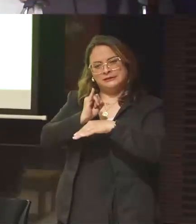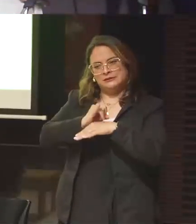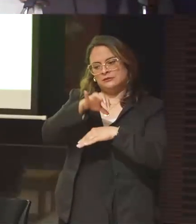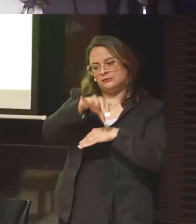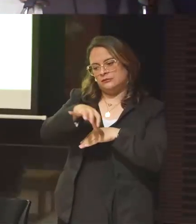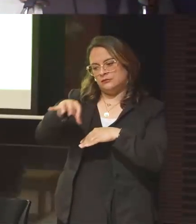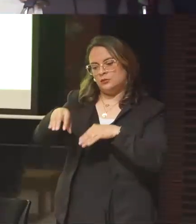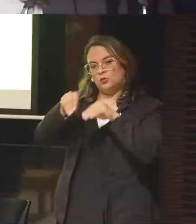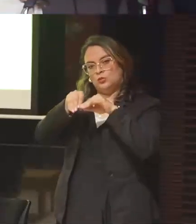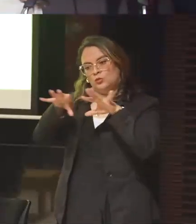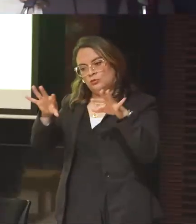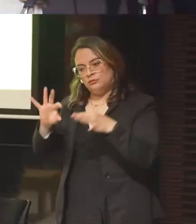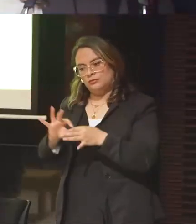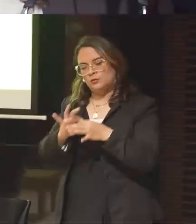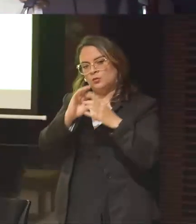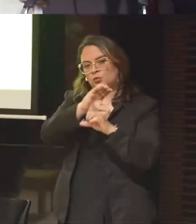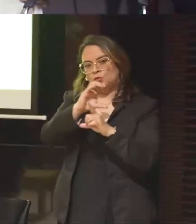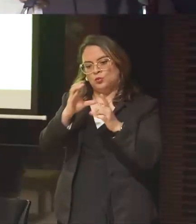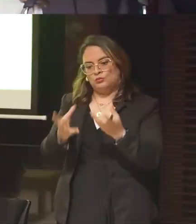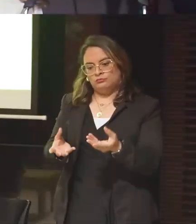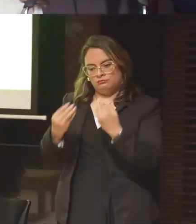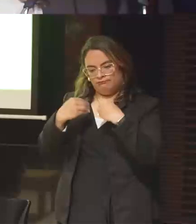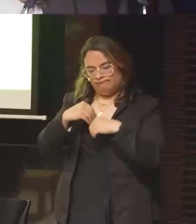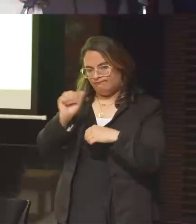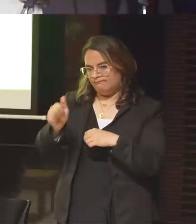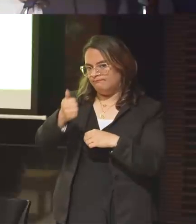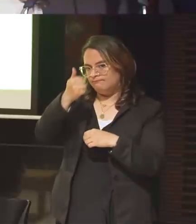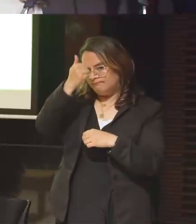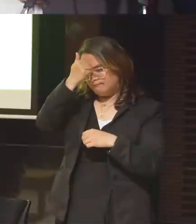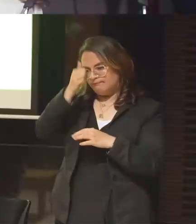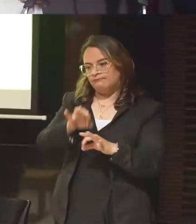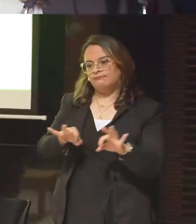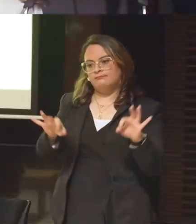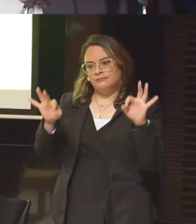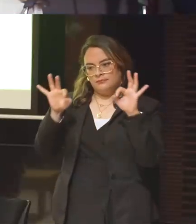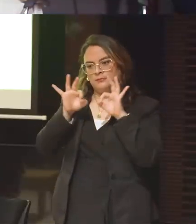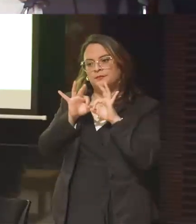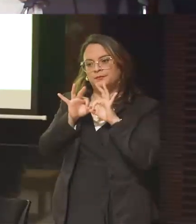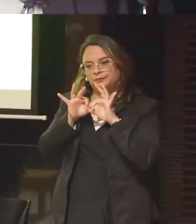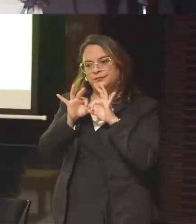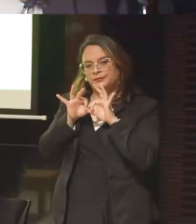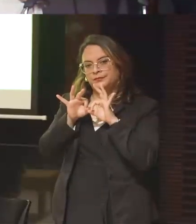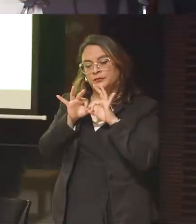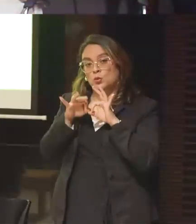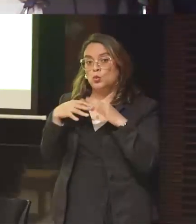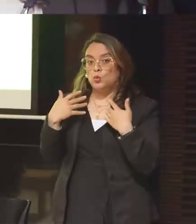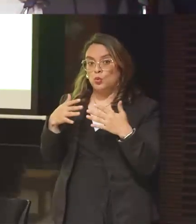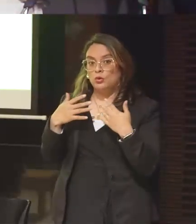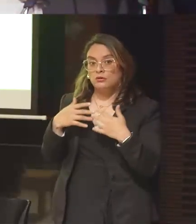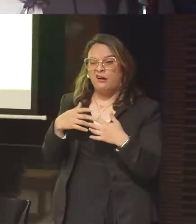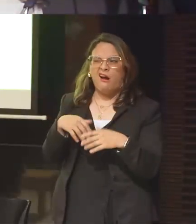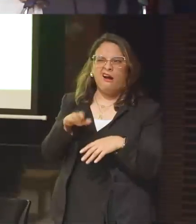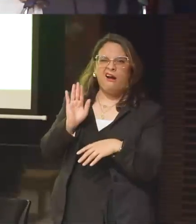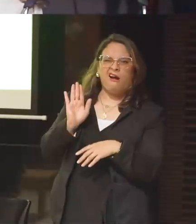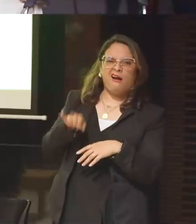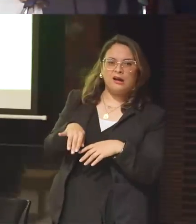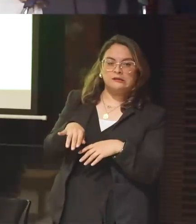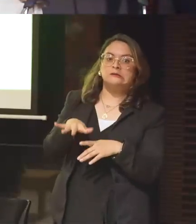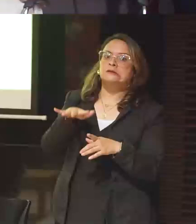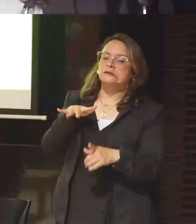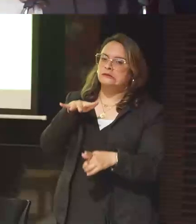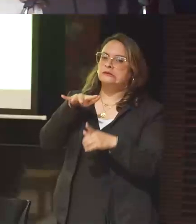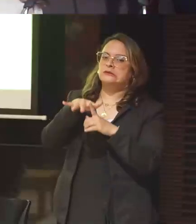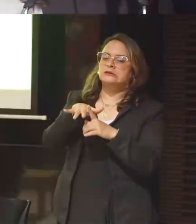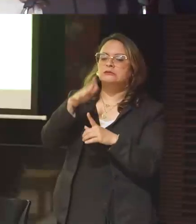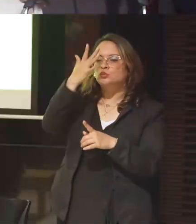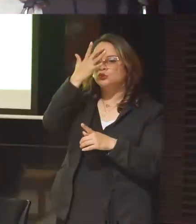la cultura, es fundamental y no hacerlo es una negligencia, porque lo que genera son prácticas,